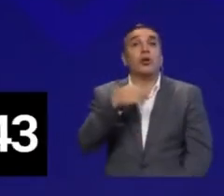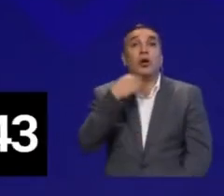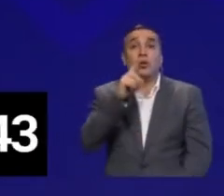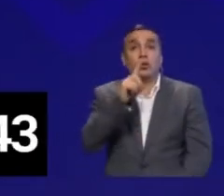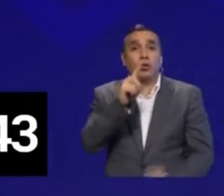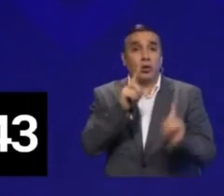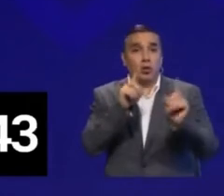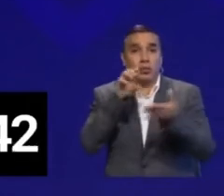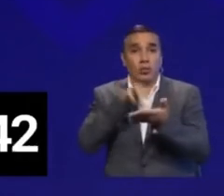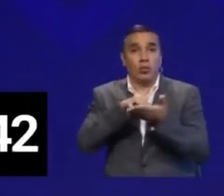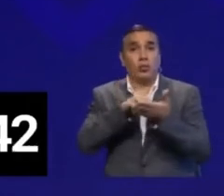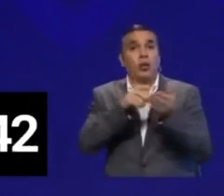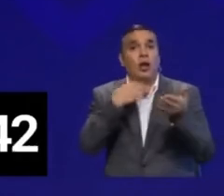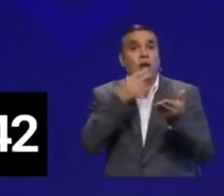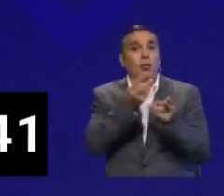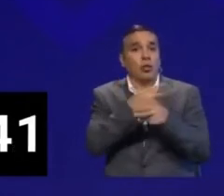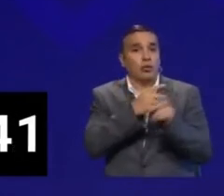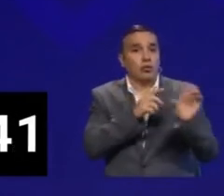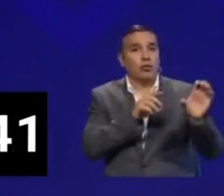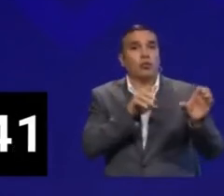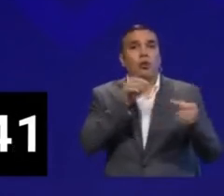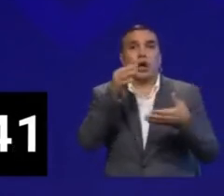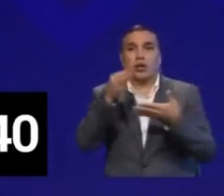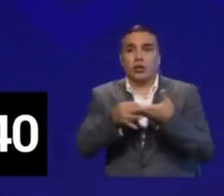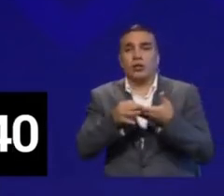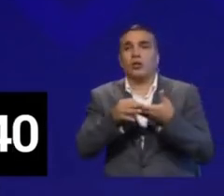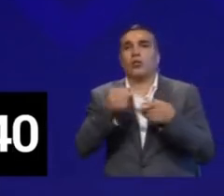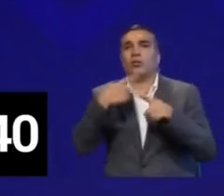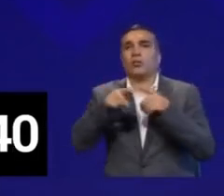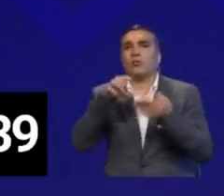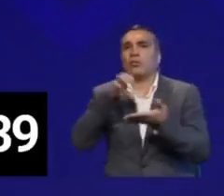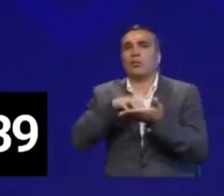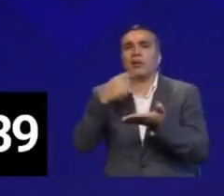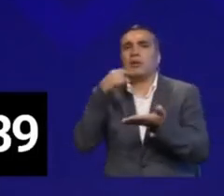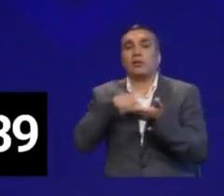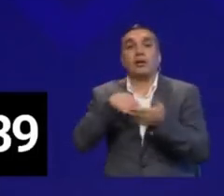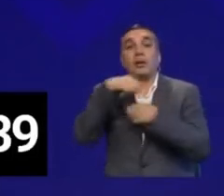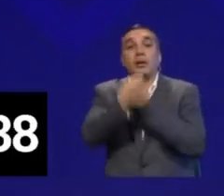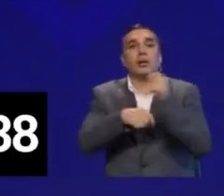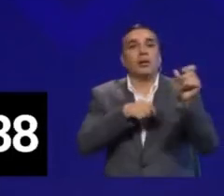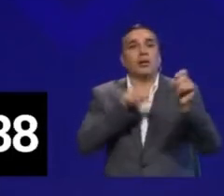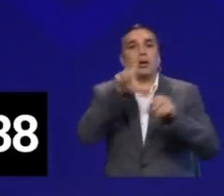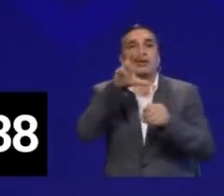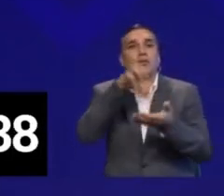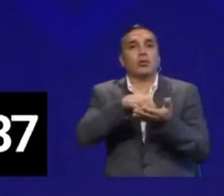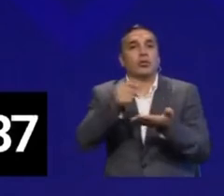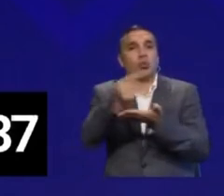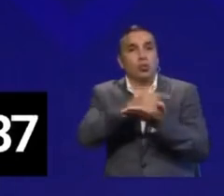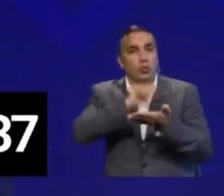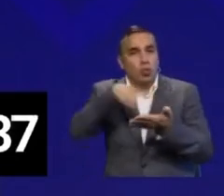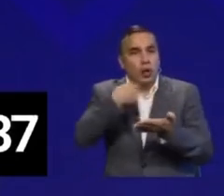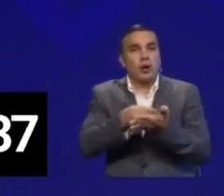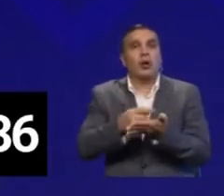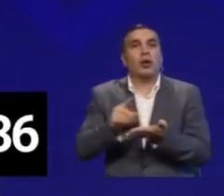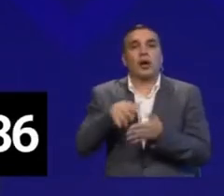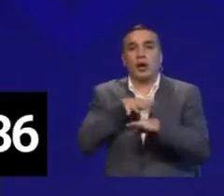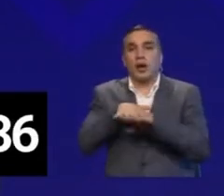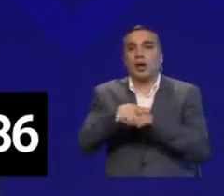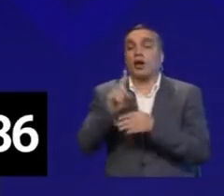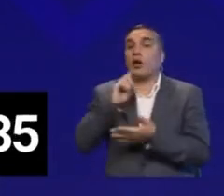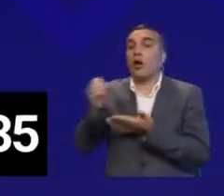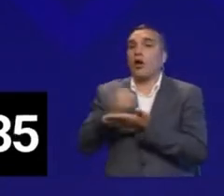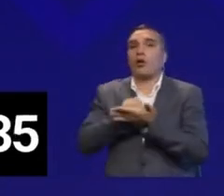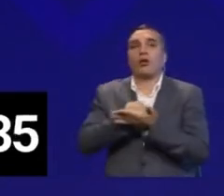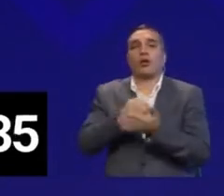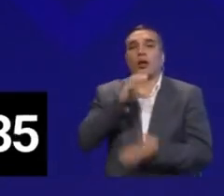una provincia, un producto, un cantón, o un producto, varias provincias. Por ejemplo, el banano en 3 provincias, Guayas, Los Ríos, El Oro,